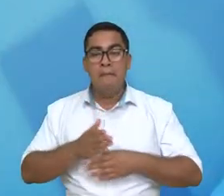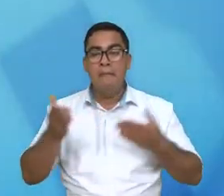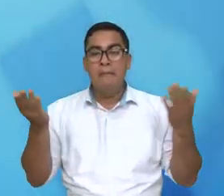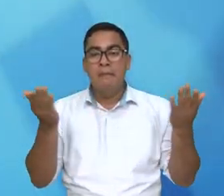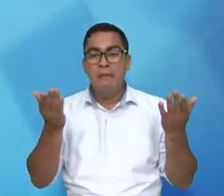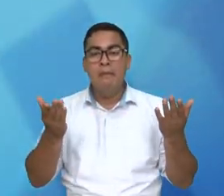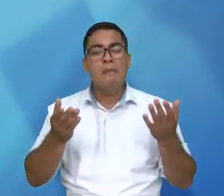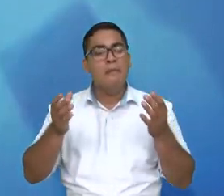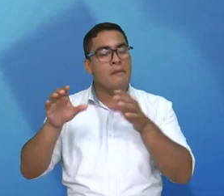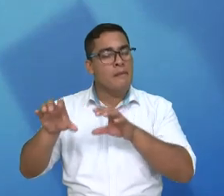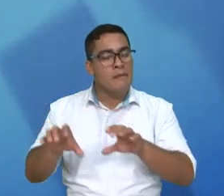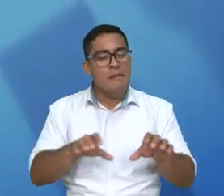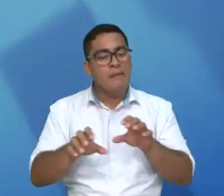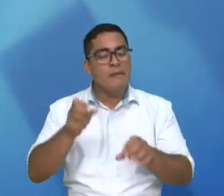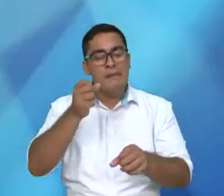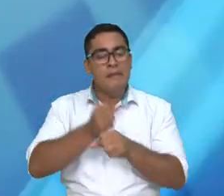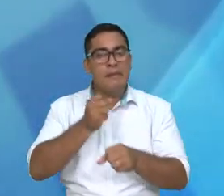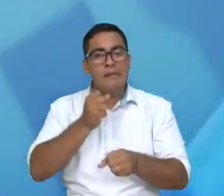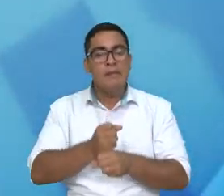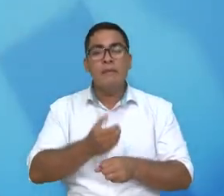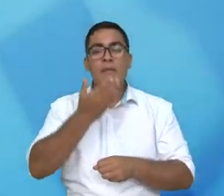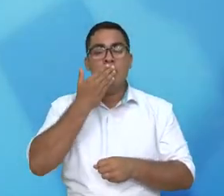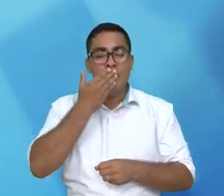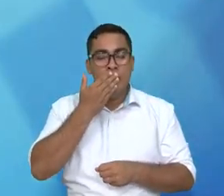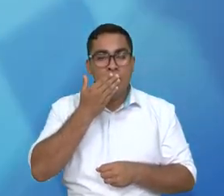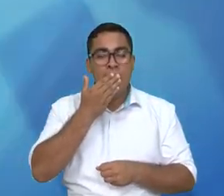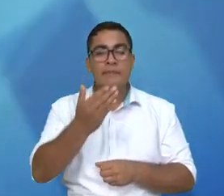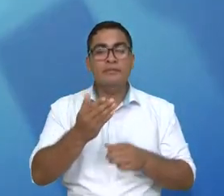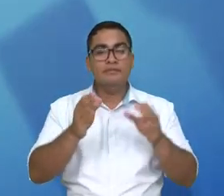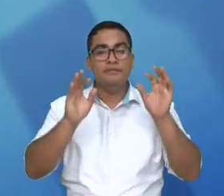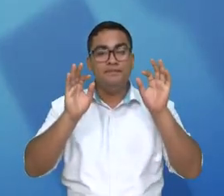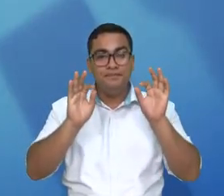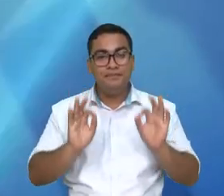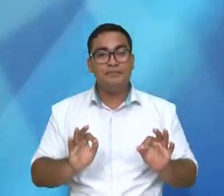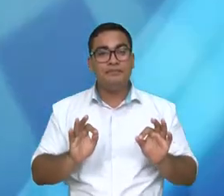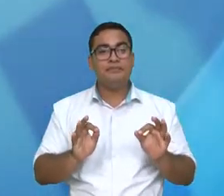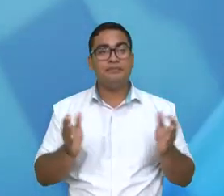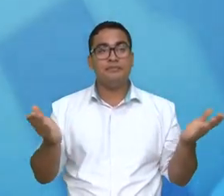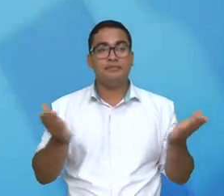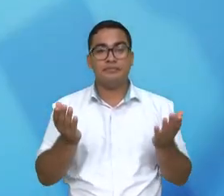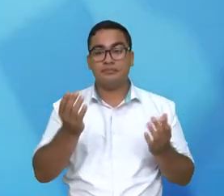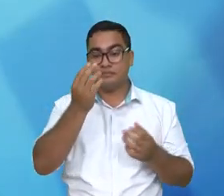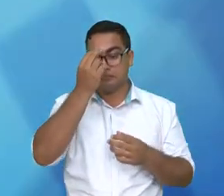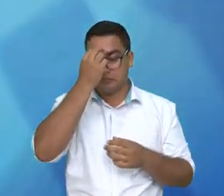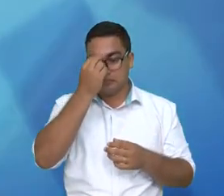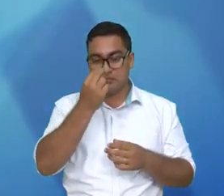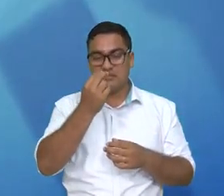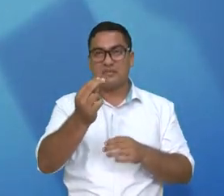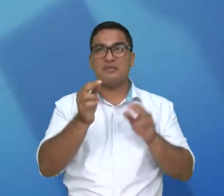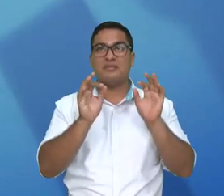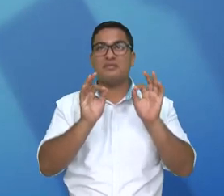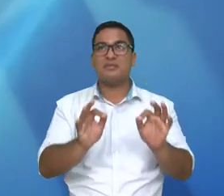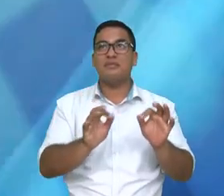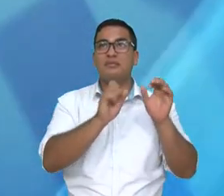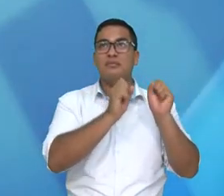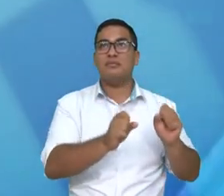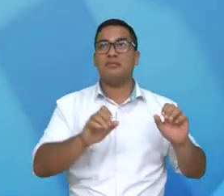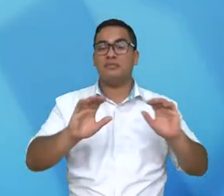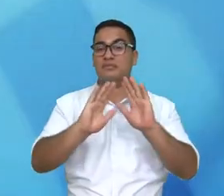actividad laboriosa, productiva, honrada, honorable, que desarrollamos los nicaragüenses, las